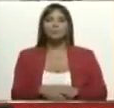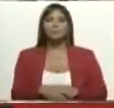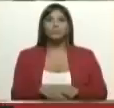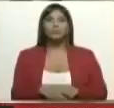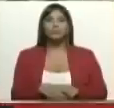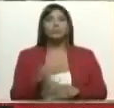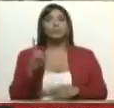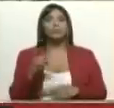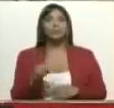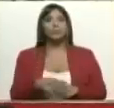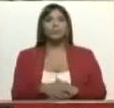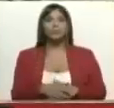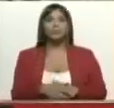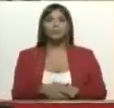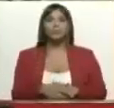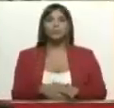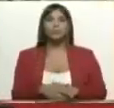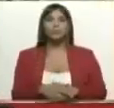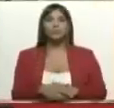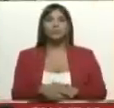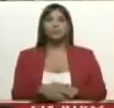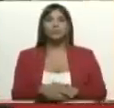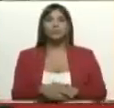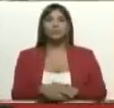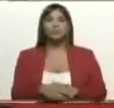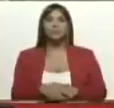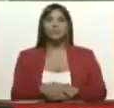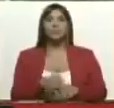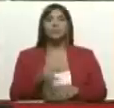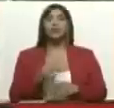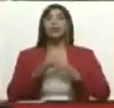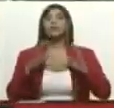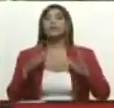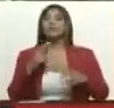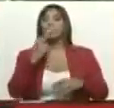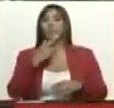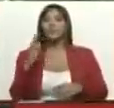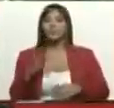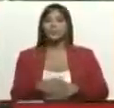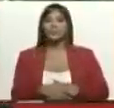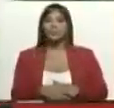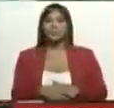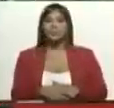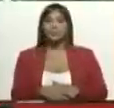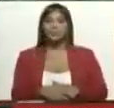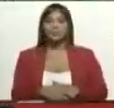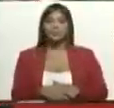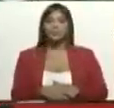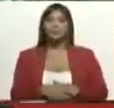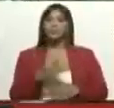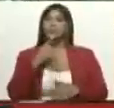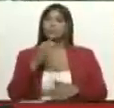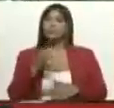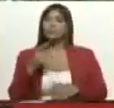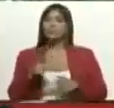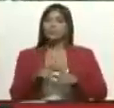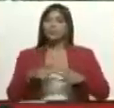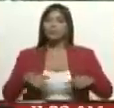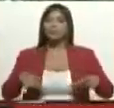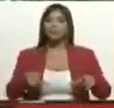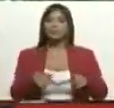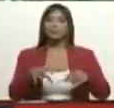Y además, tenemos un gran compromiso, hablo desde el punto de vista